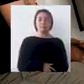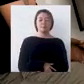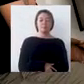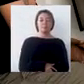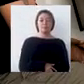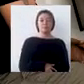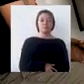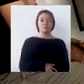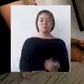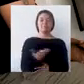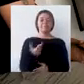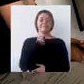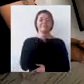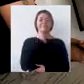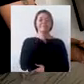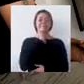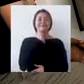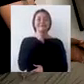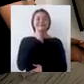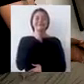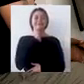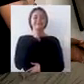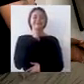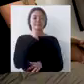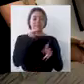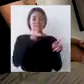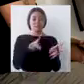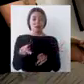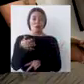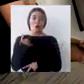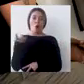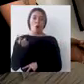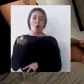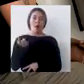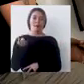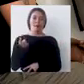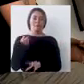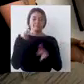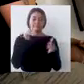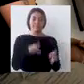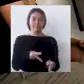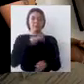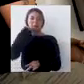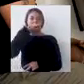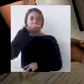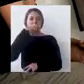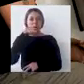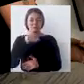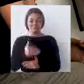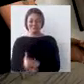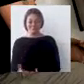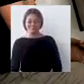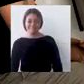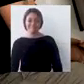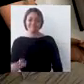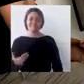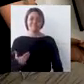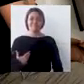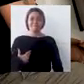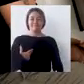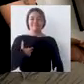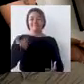pues hay cómic para jóvenes, niños también muy pequeños, como hay otros que por sus temáticas y